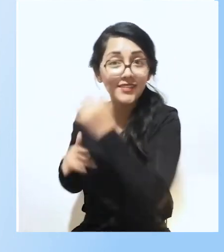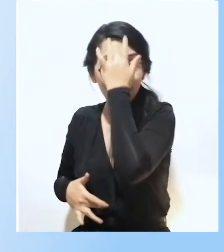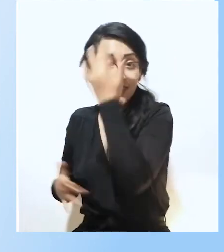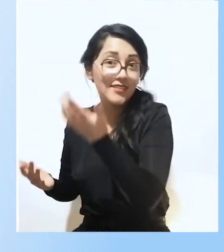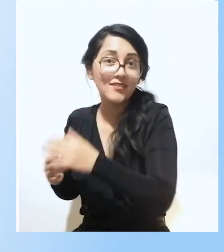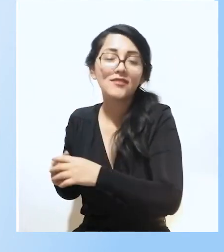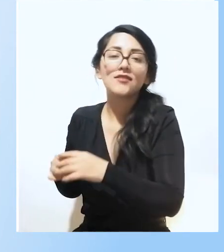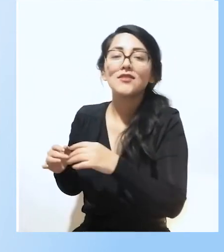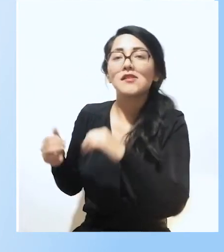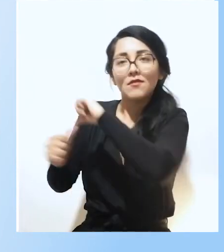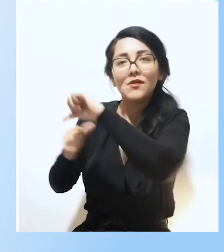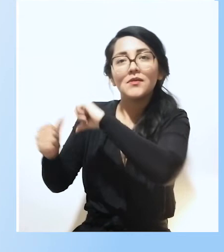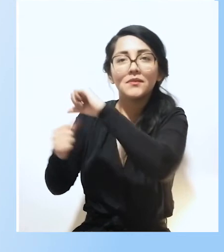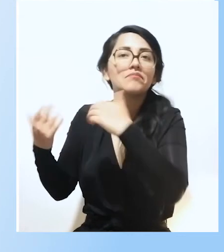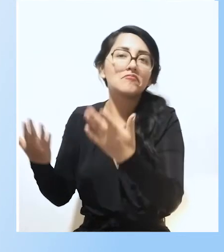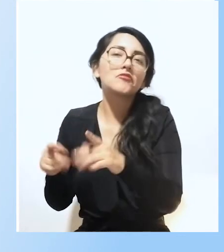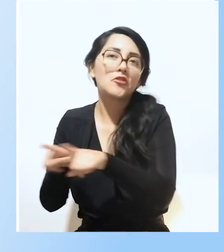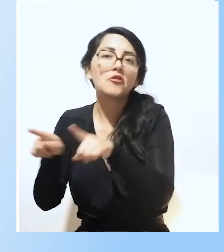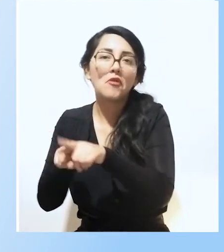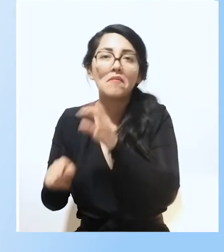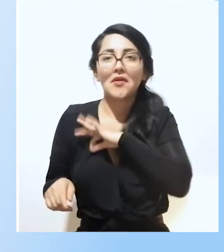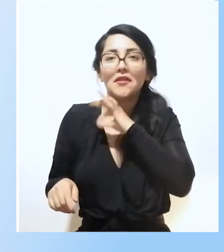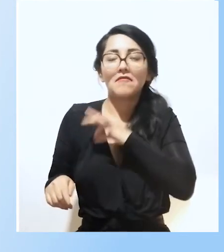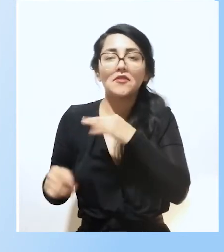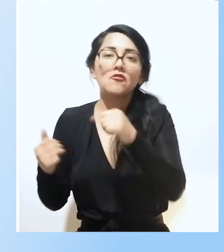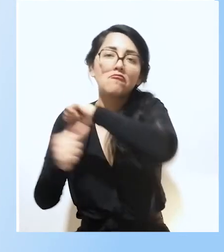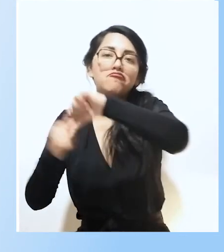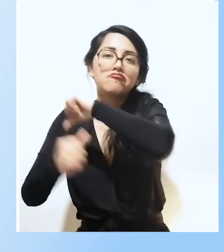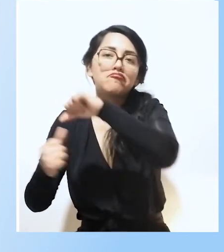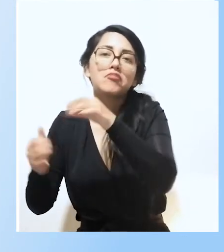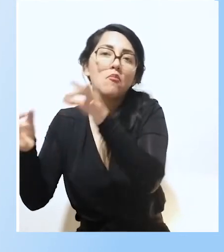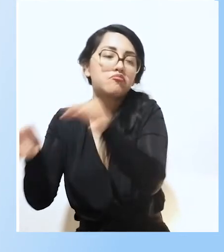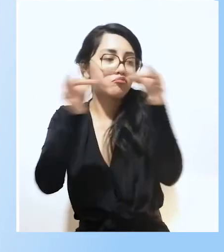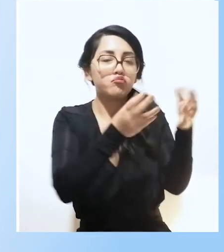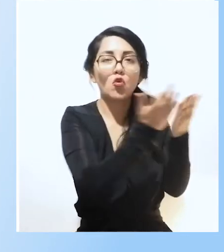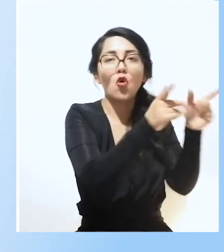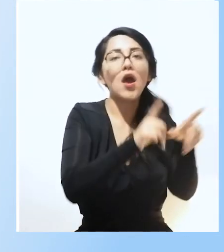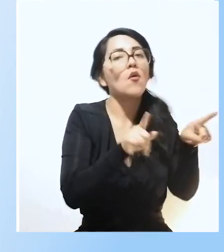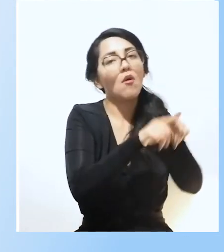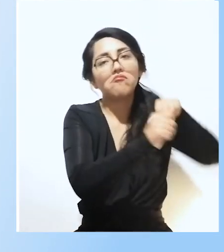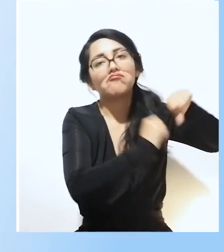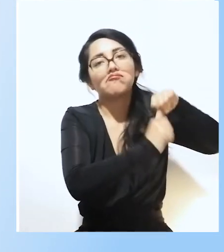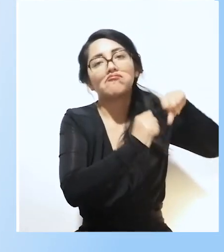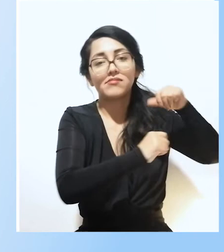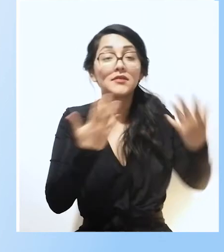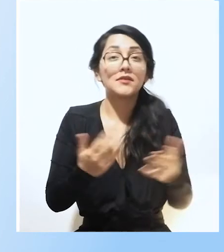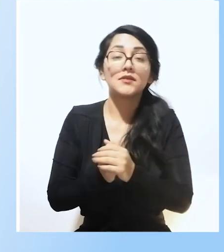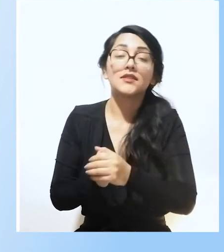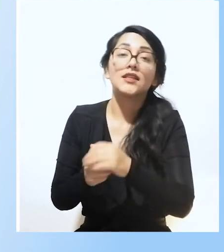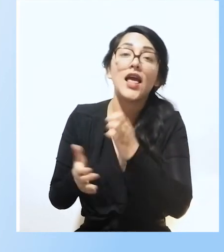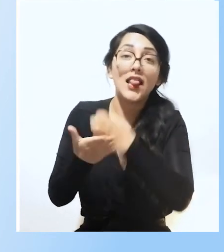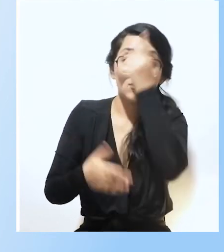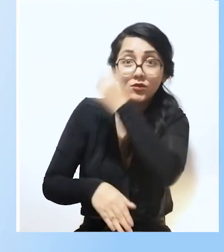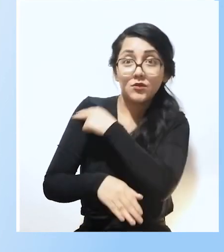el retorno cuando tenga que volver a su colegio. Y por último, la pedagogía hospitalaria nos